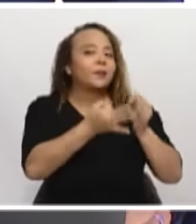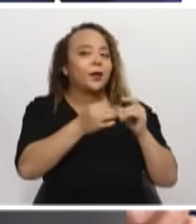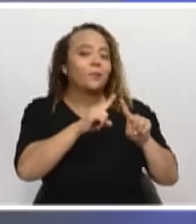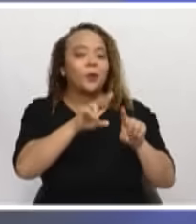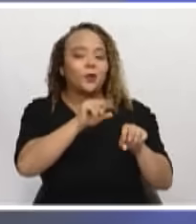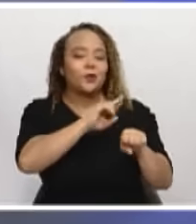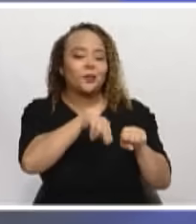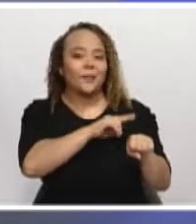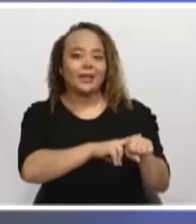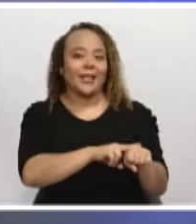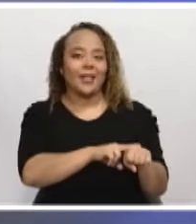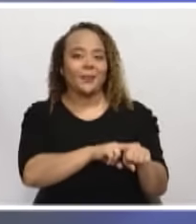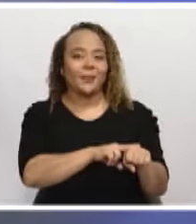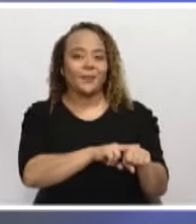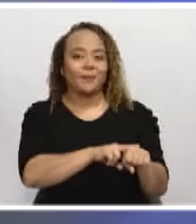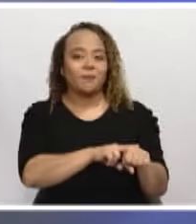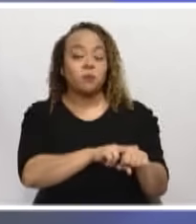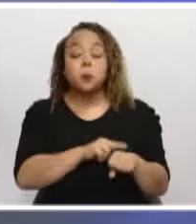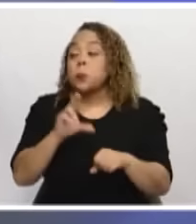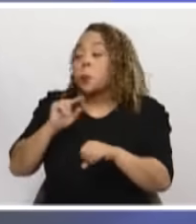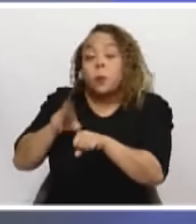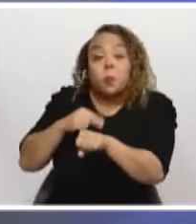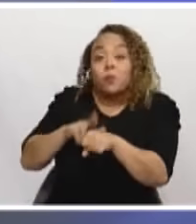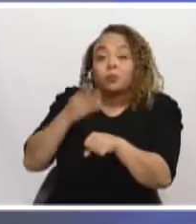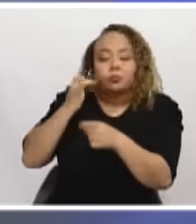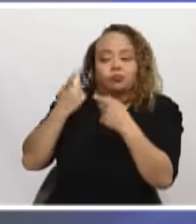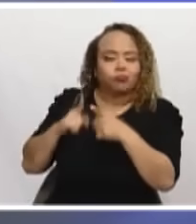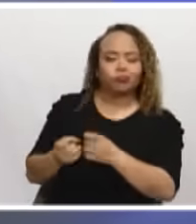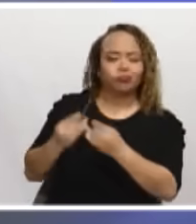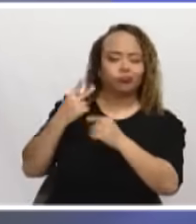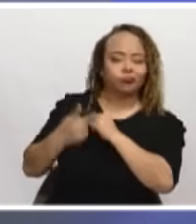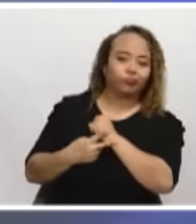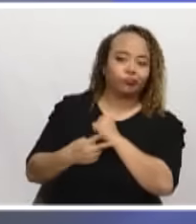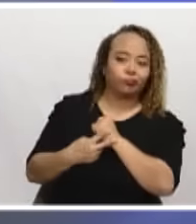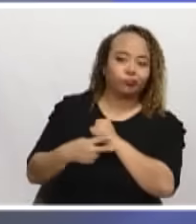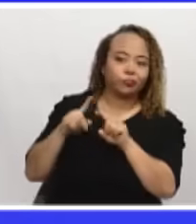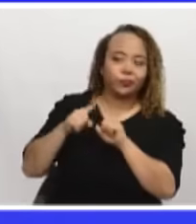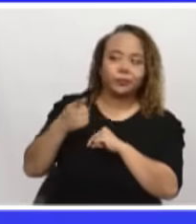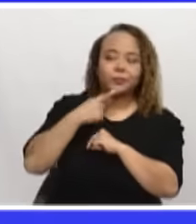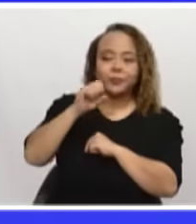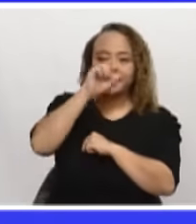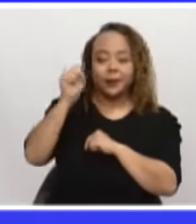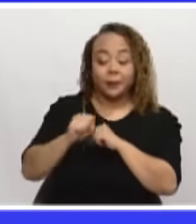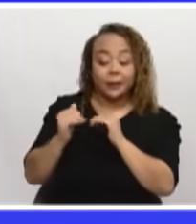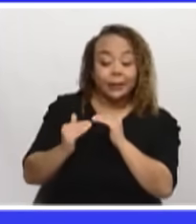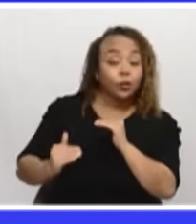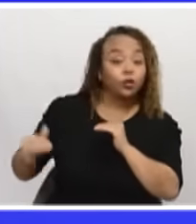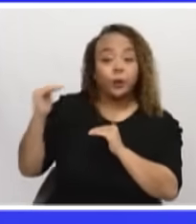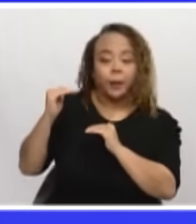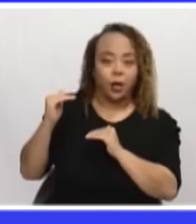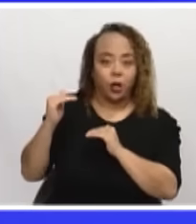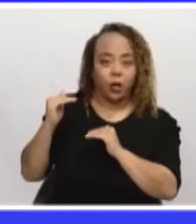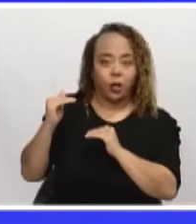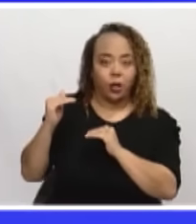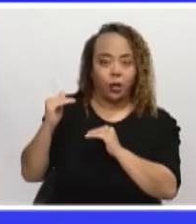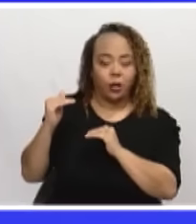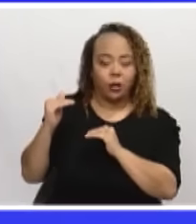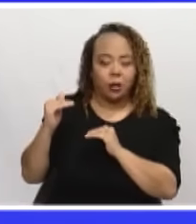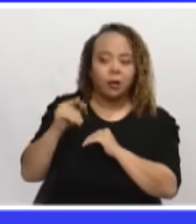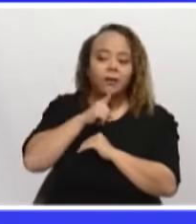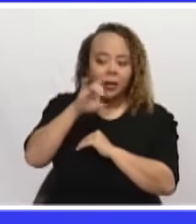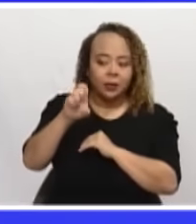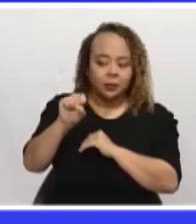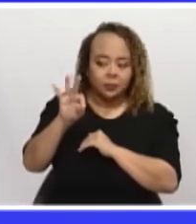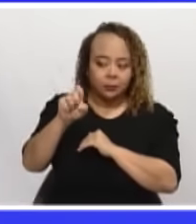normalizado porque claramente Claro pero digo sapriza es superior al Real Estelí así de crecimiento